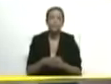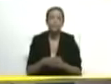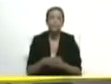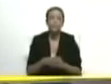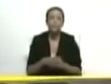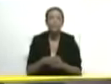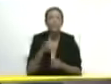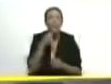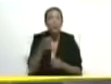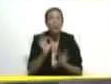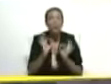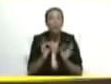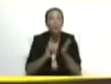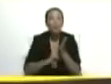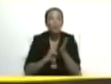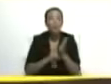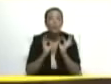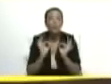se lo digo.